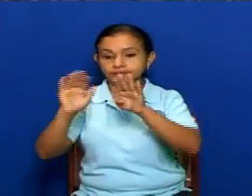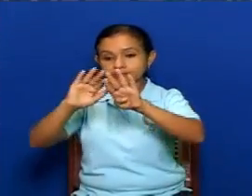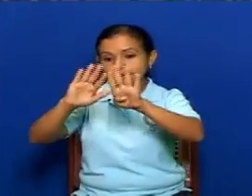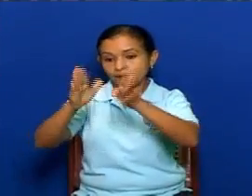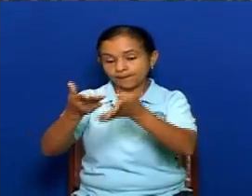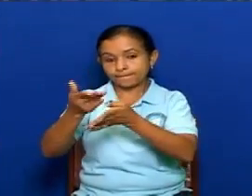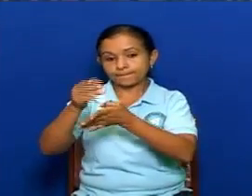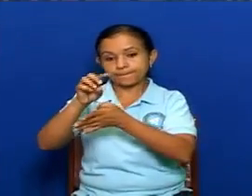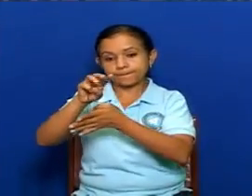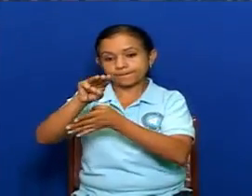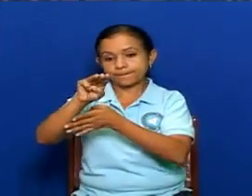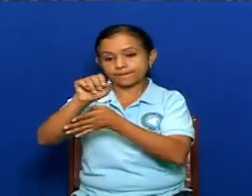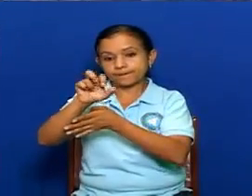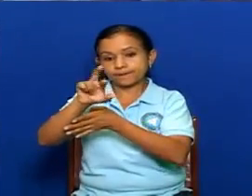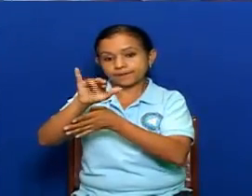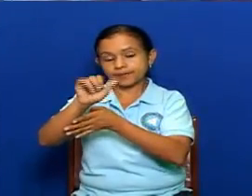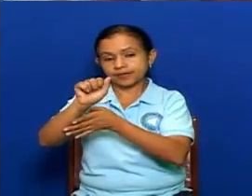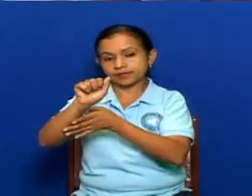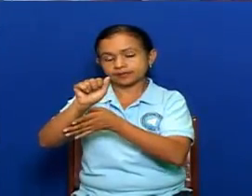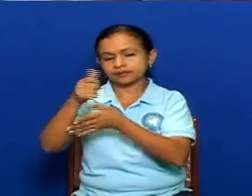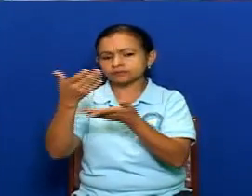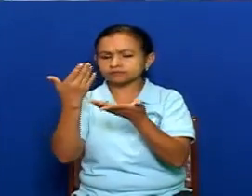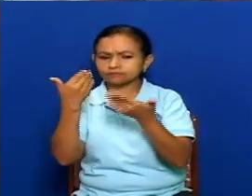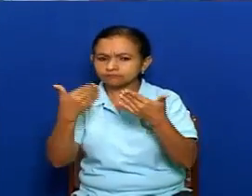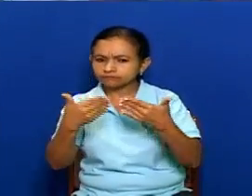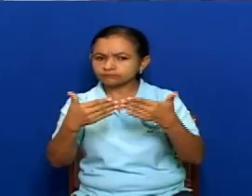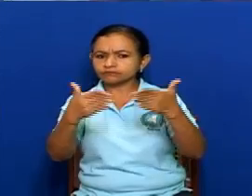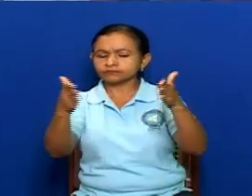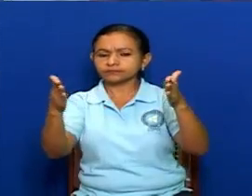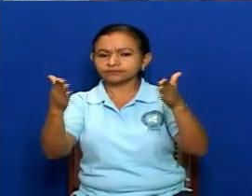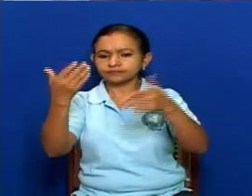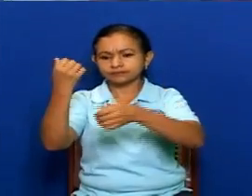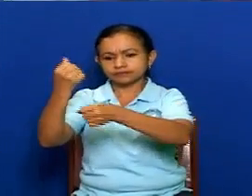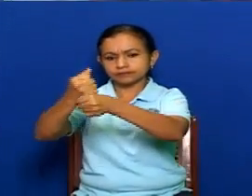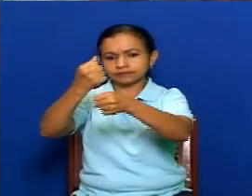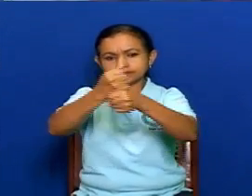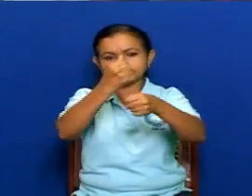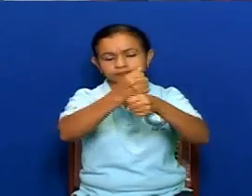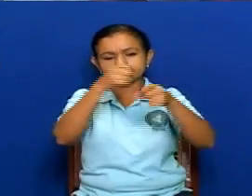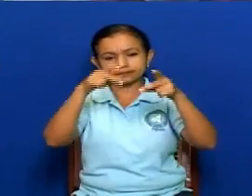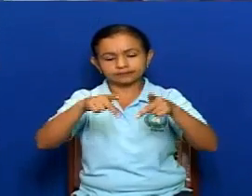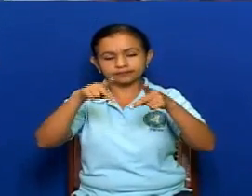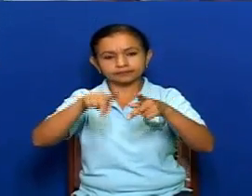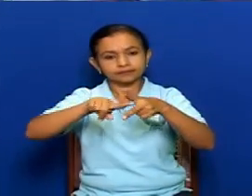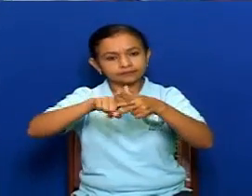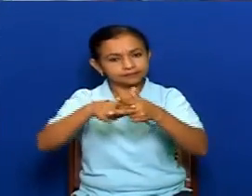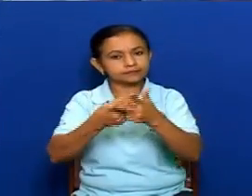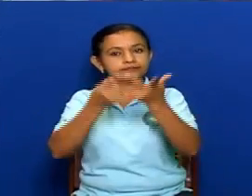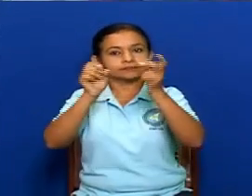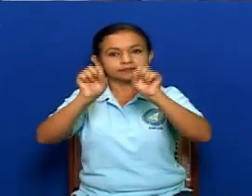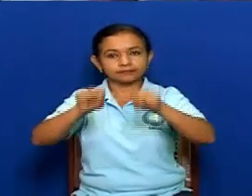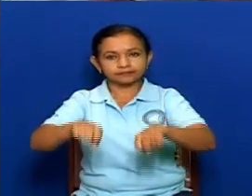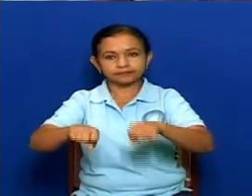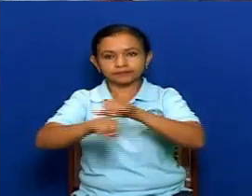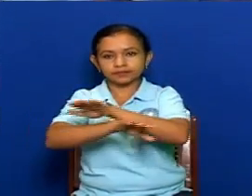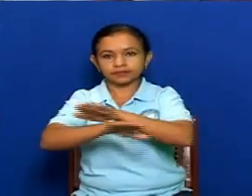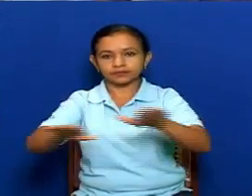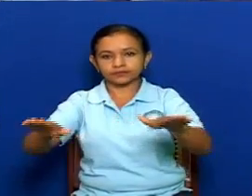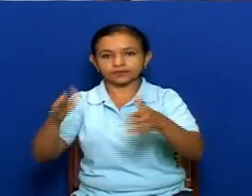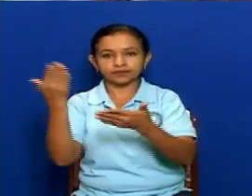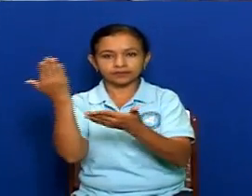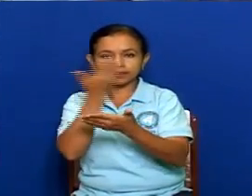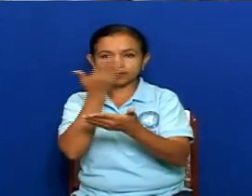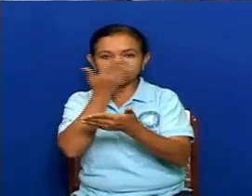Lourdes, ¿cuáles son las oportunidades que se le abren a estos trabajadores a partir de que ellos pueden culminar su